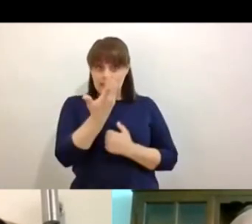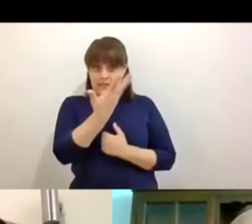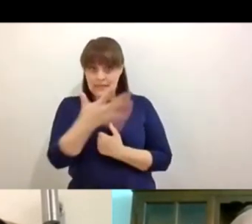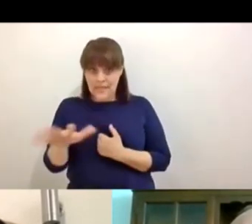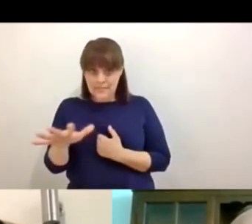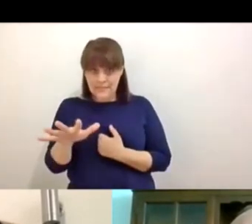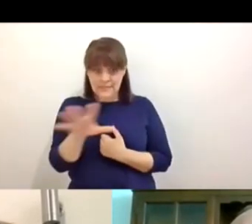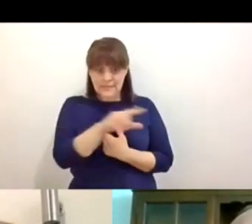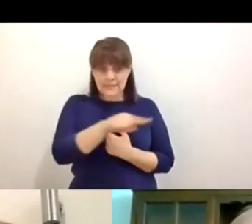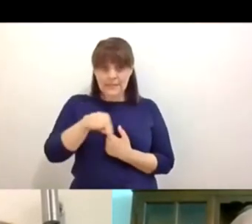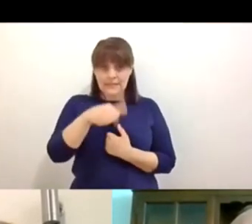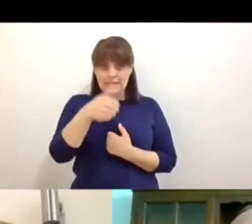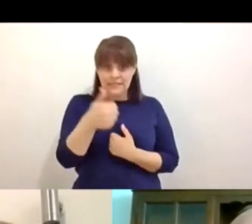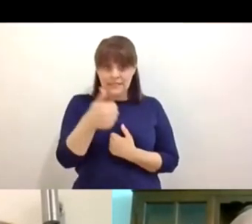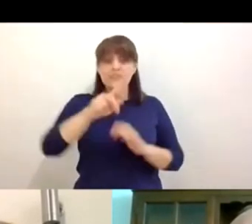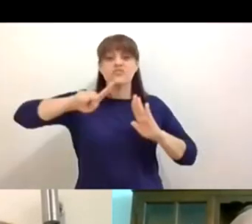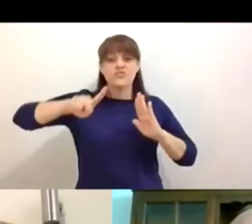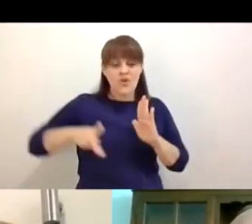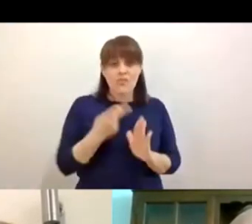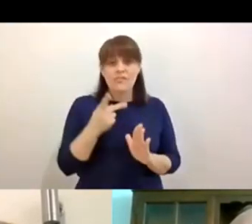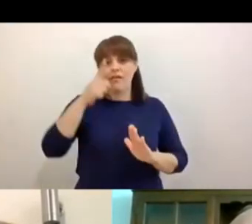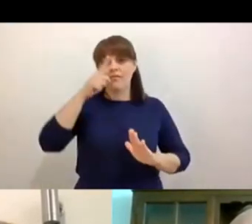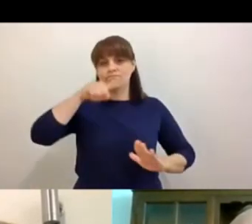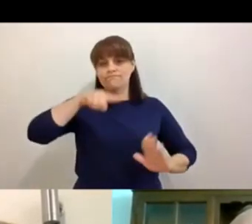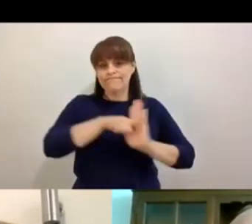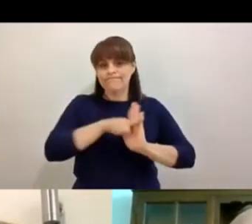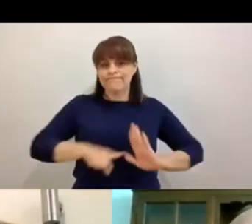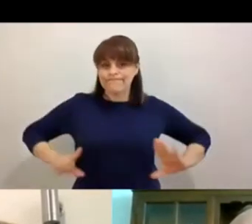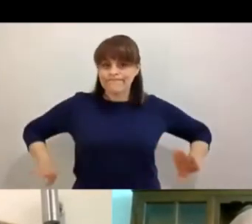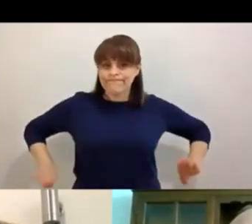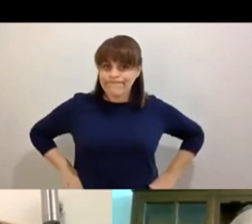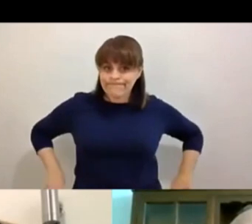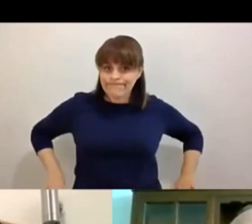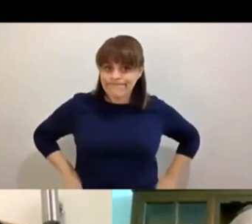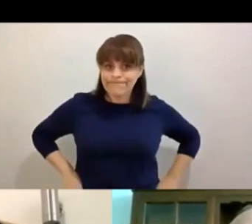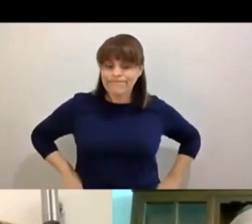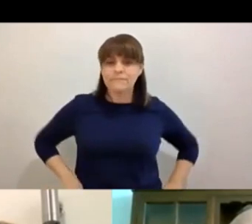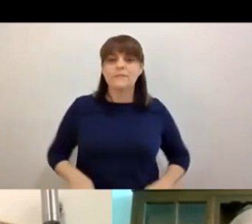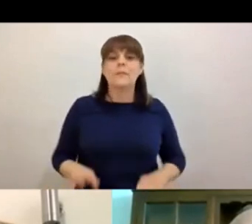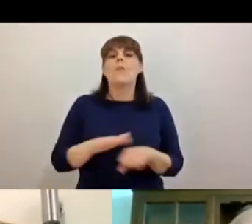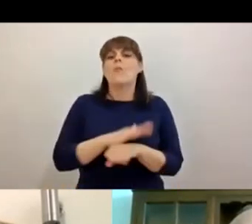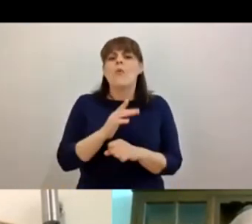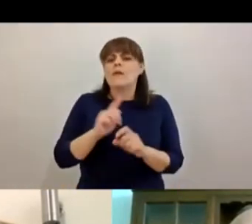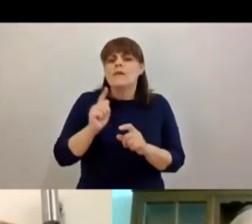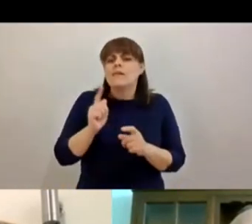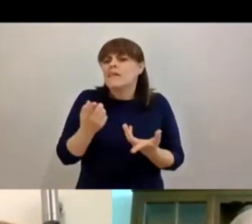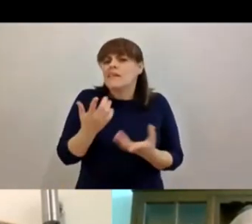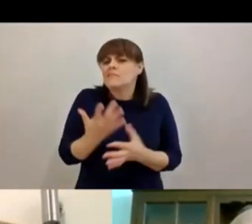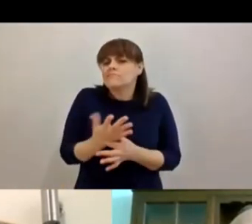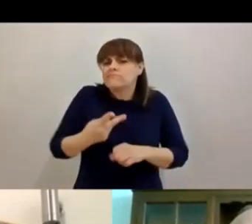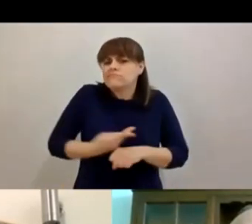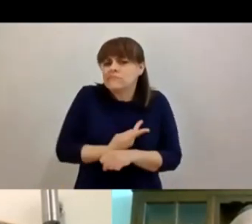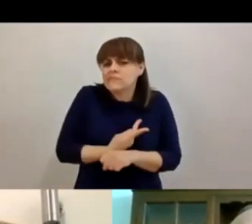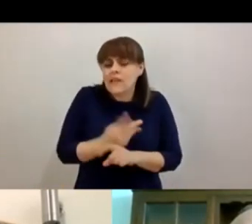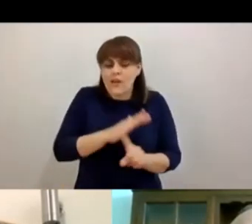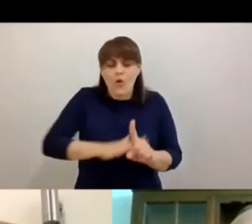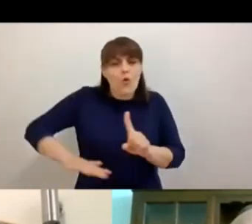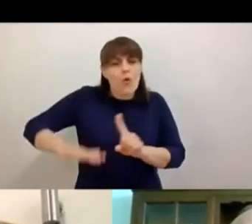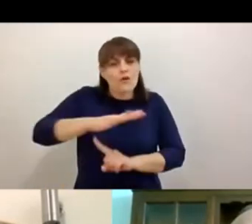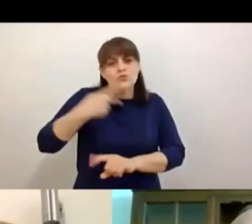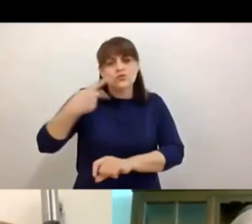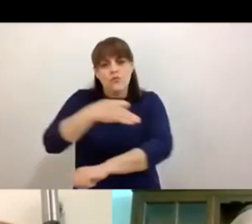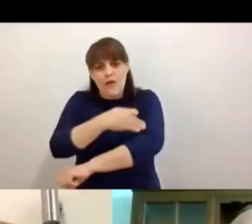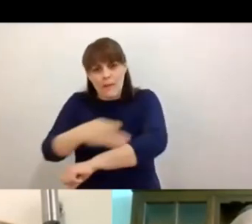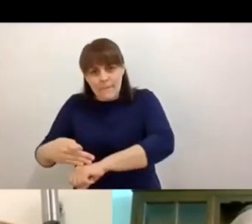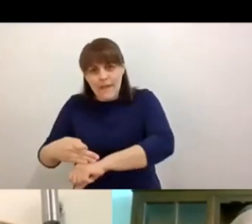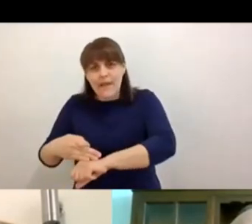en las condiciones y circunstancias que rodean al adolescente en la familia, en la sociedad, y la falta de oportunidades que deben de